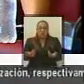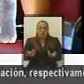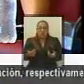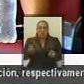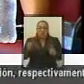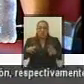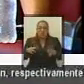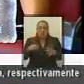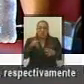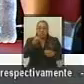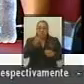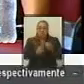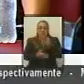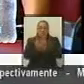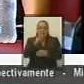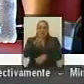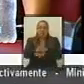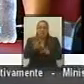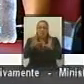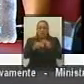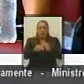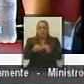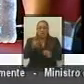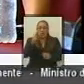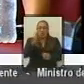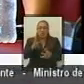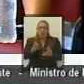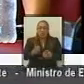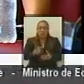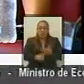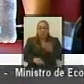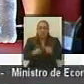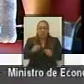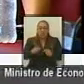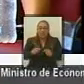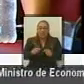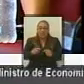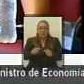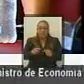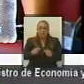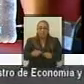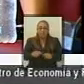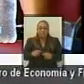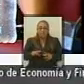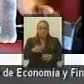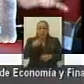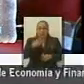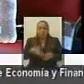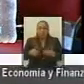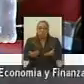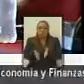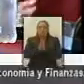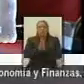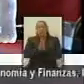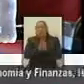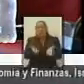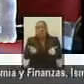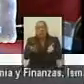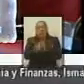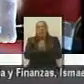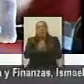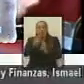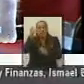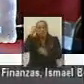es luz mañana, tarde y noche. Dios quiera que se apiade, porque ya ni siquiera podemos pedir una